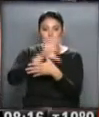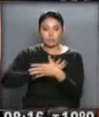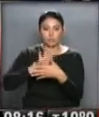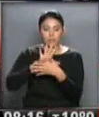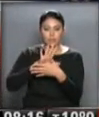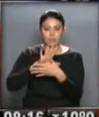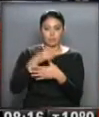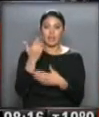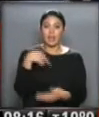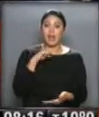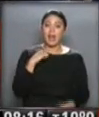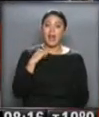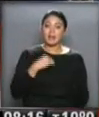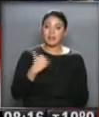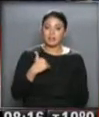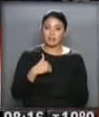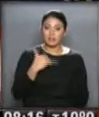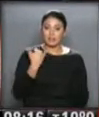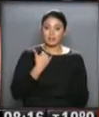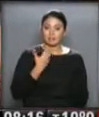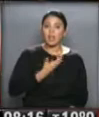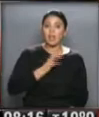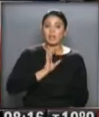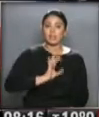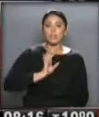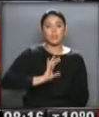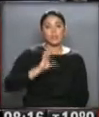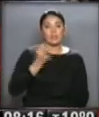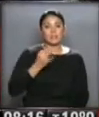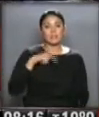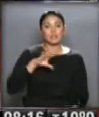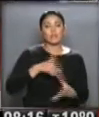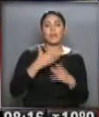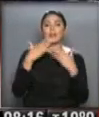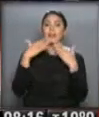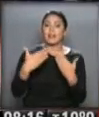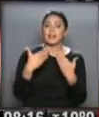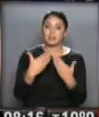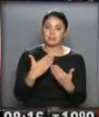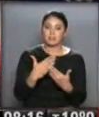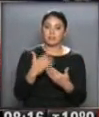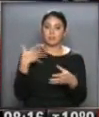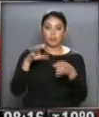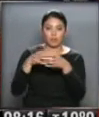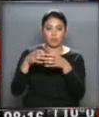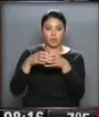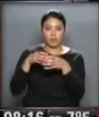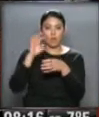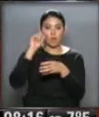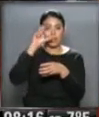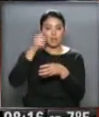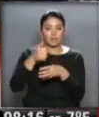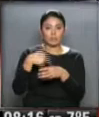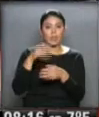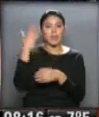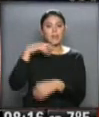bueno, Argentina tiene una deuda incluso muy especial de gratitud con ese organismo, porque